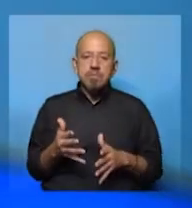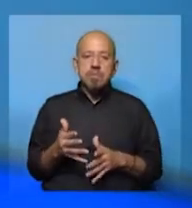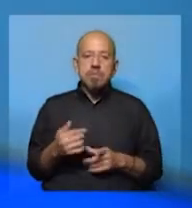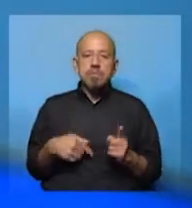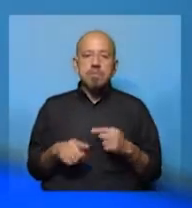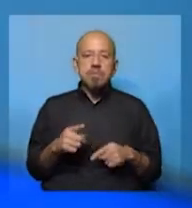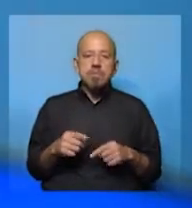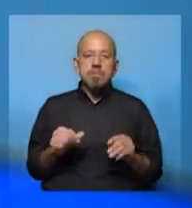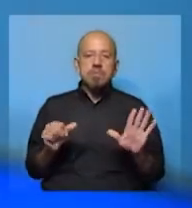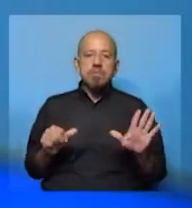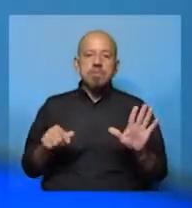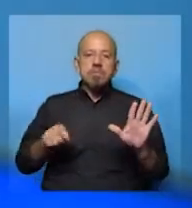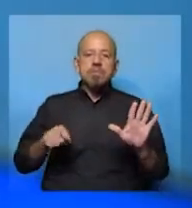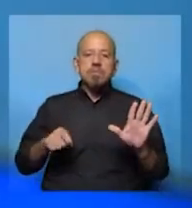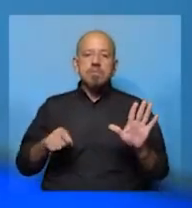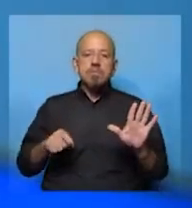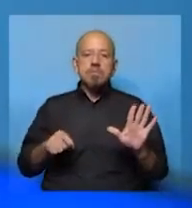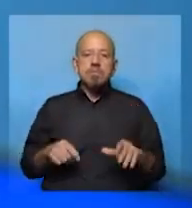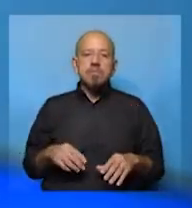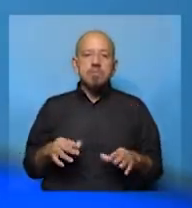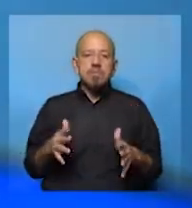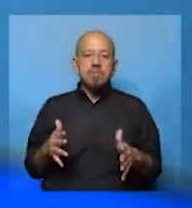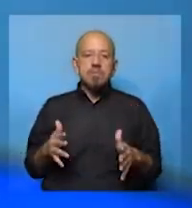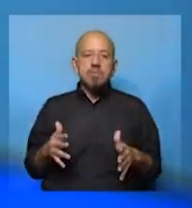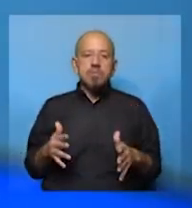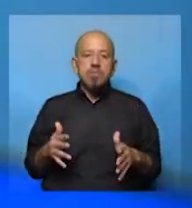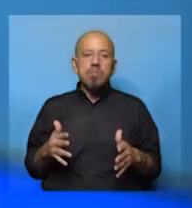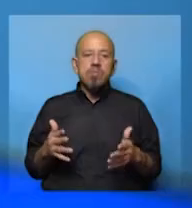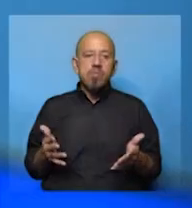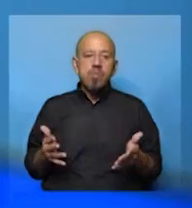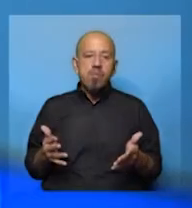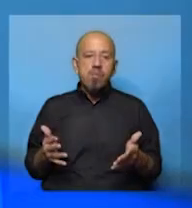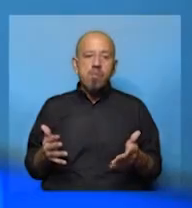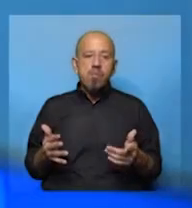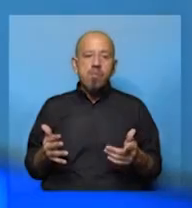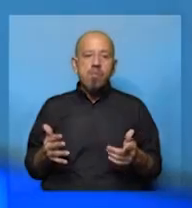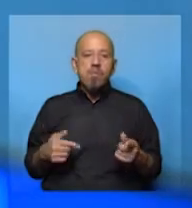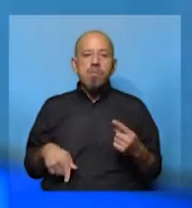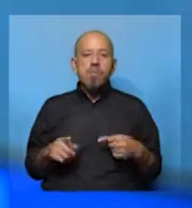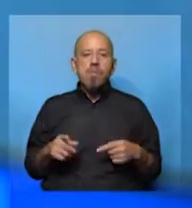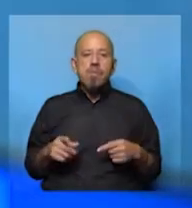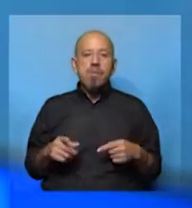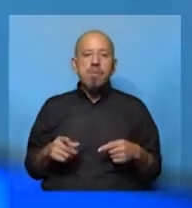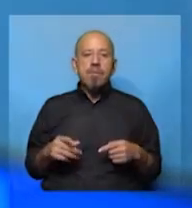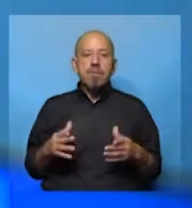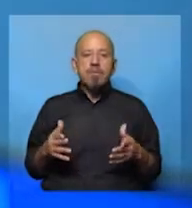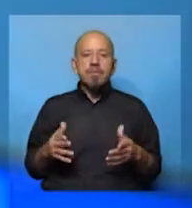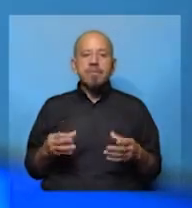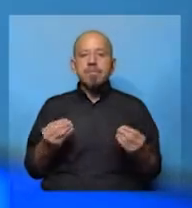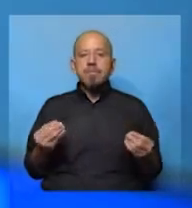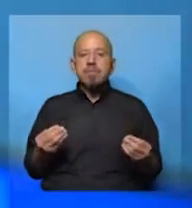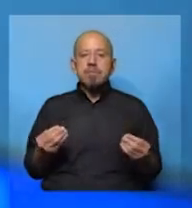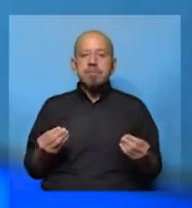que iba a estar 6 meses en el inisa y que quizás no iba a poder volver este directamente a donde estaba Cómo